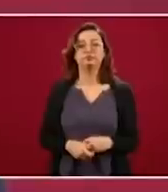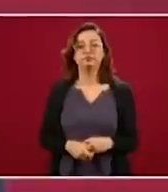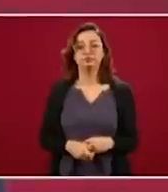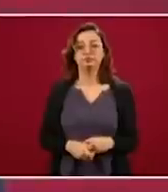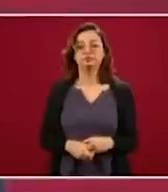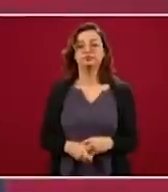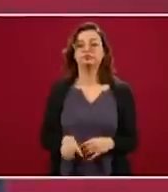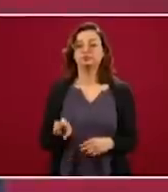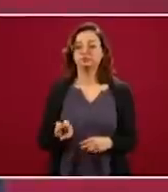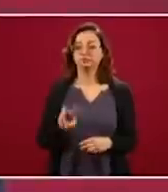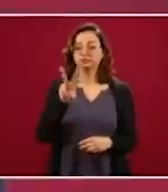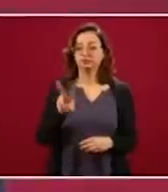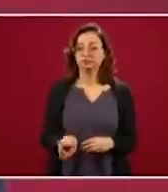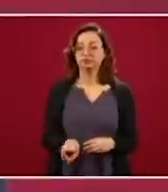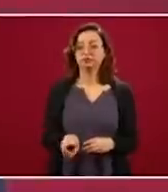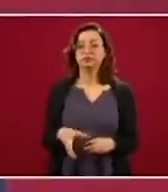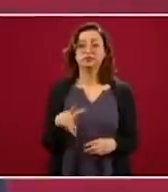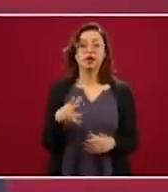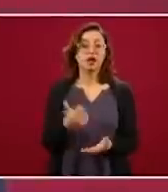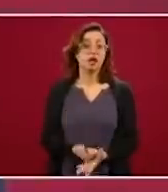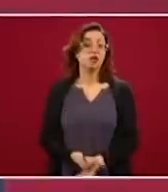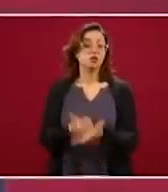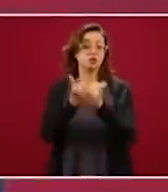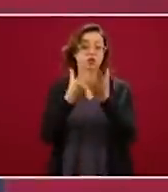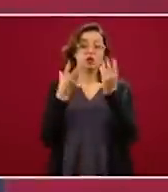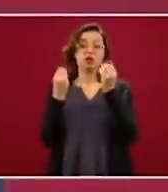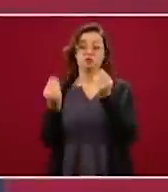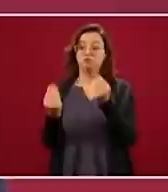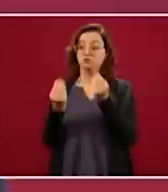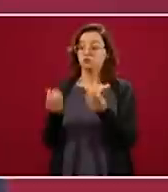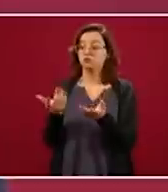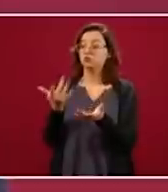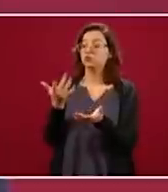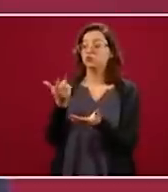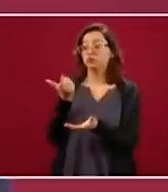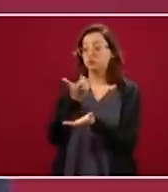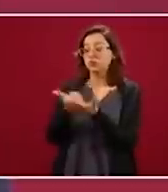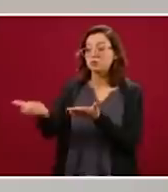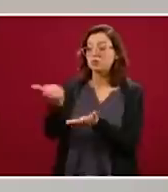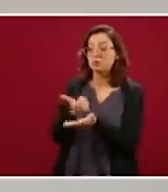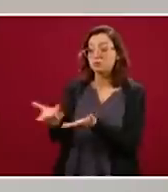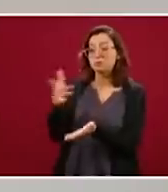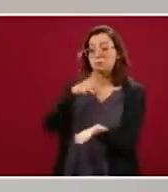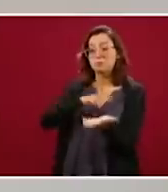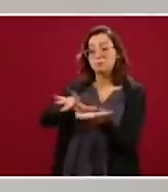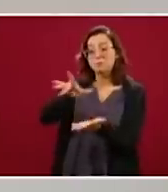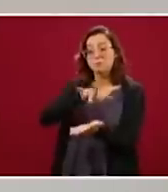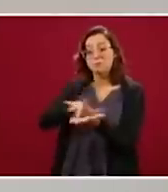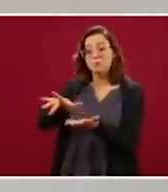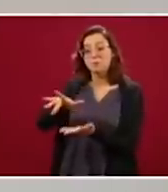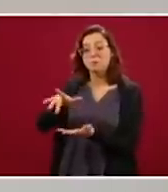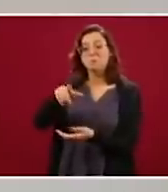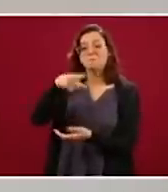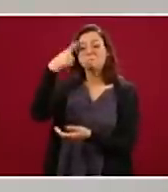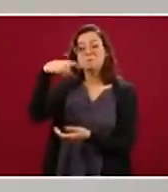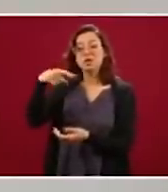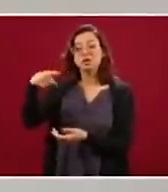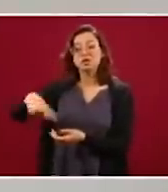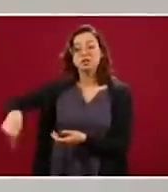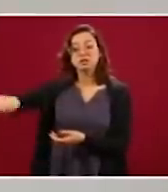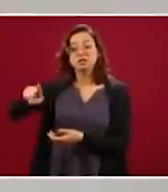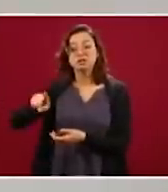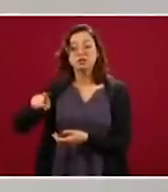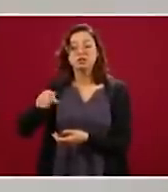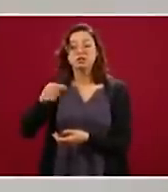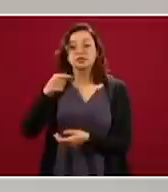efectivamente, mucho ayuda, un apoyo económico que haga ver al individuo con esa,